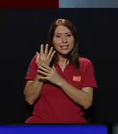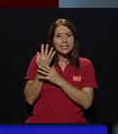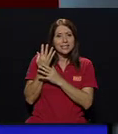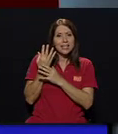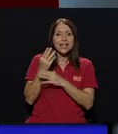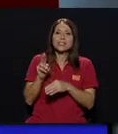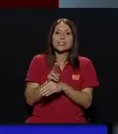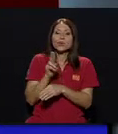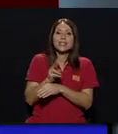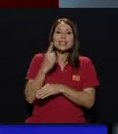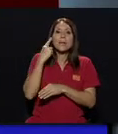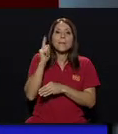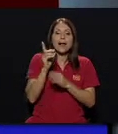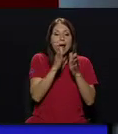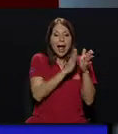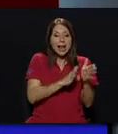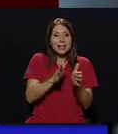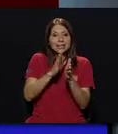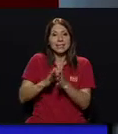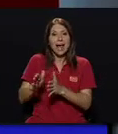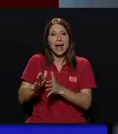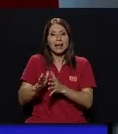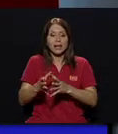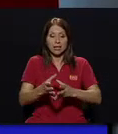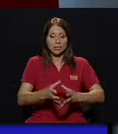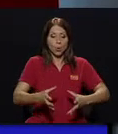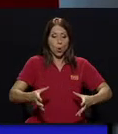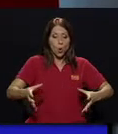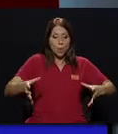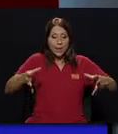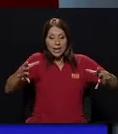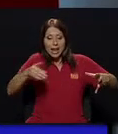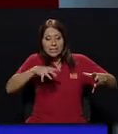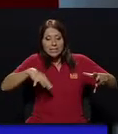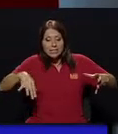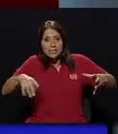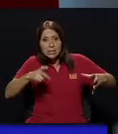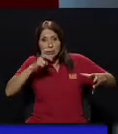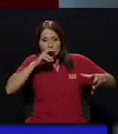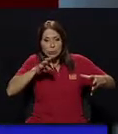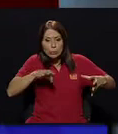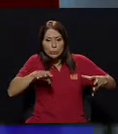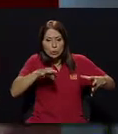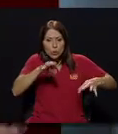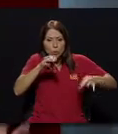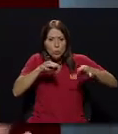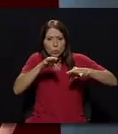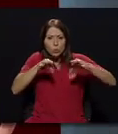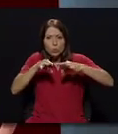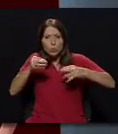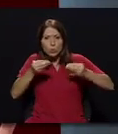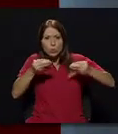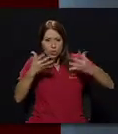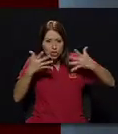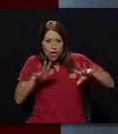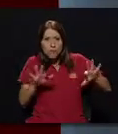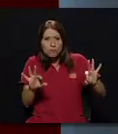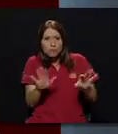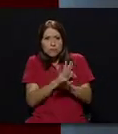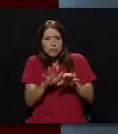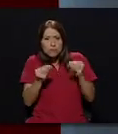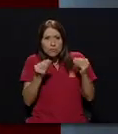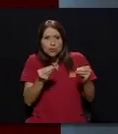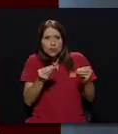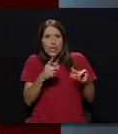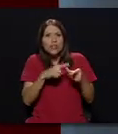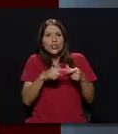para alistar sus colmenas, para crecer, desarrollar su colmena, y cuando ya la colmena está bien desarrollada, entonces estamos